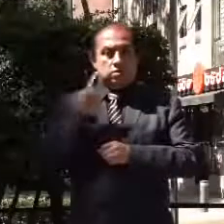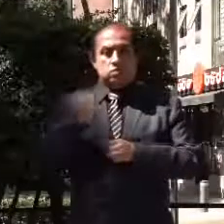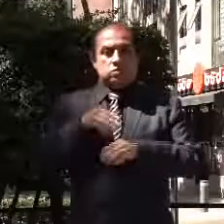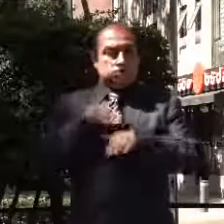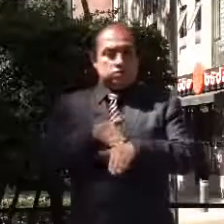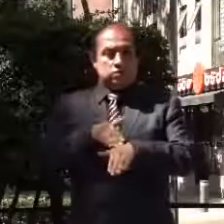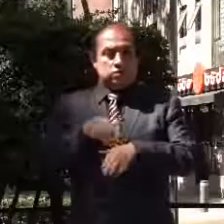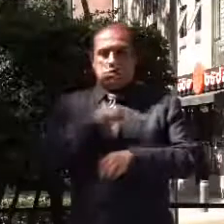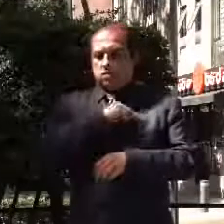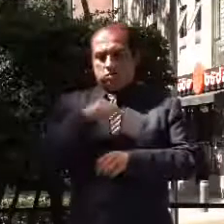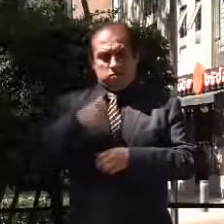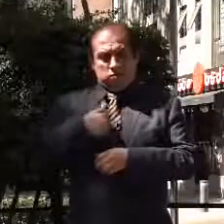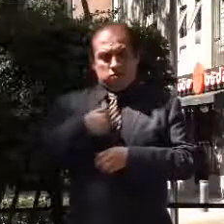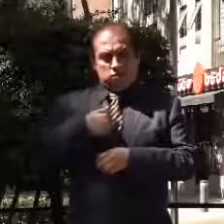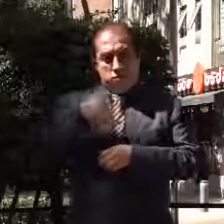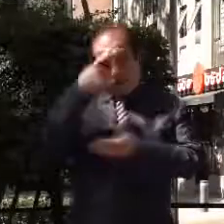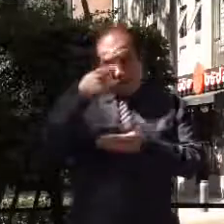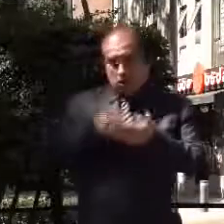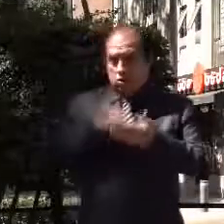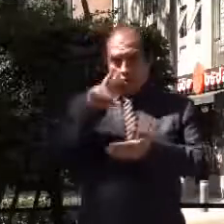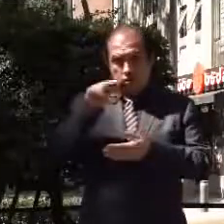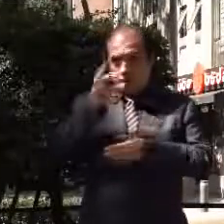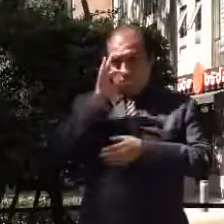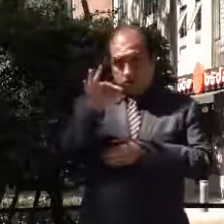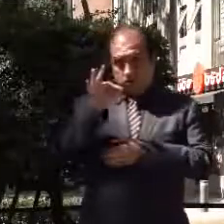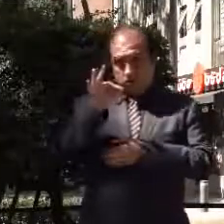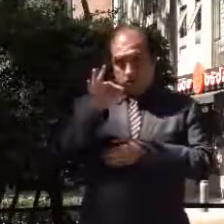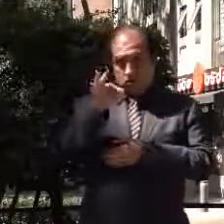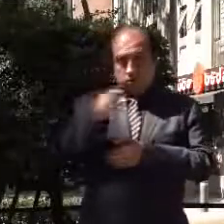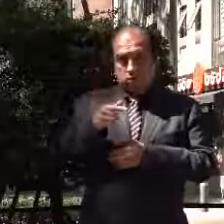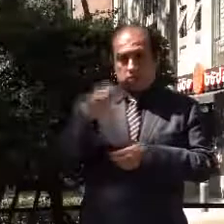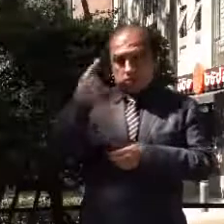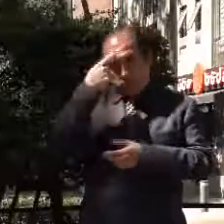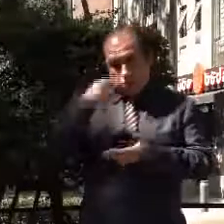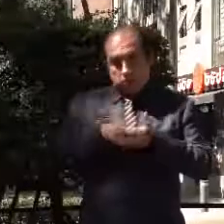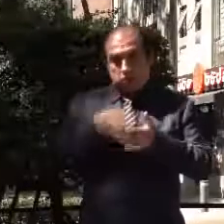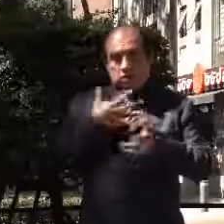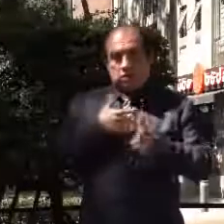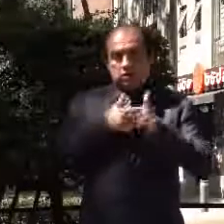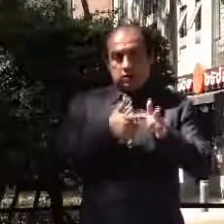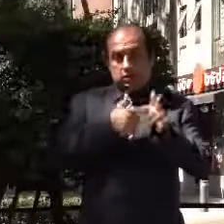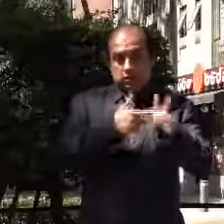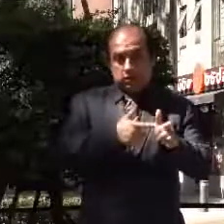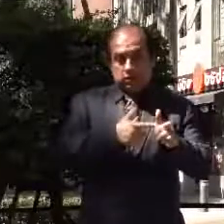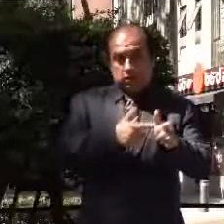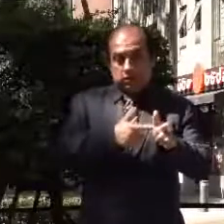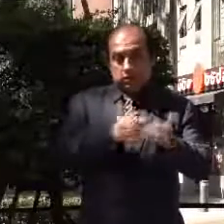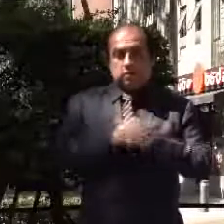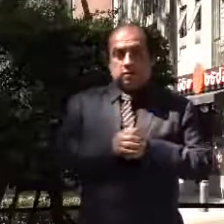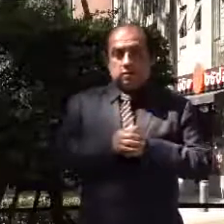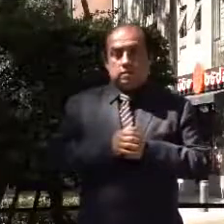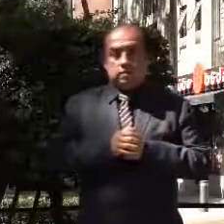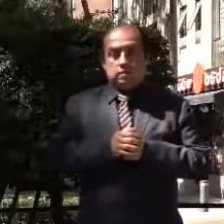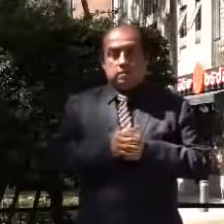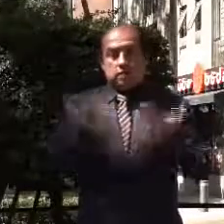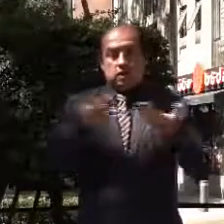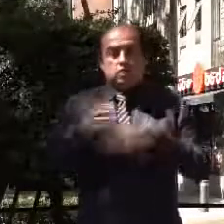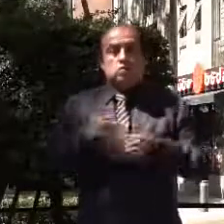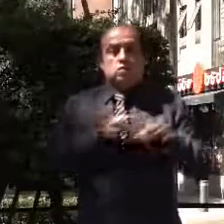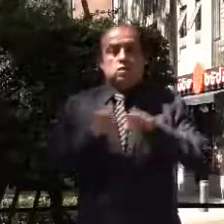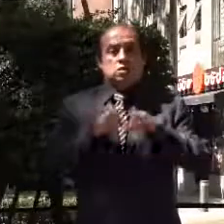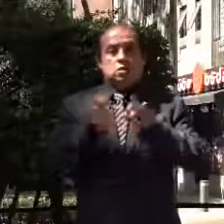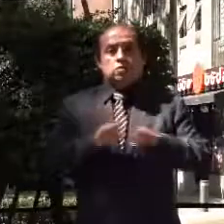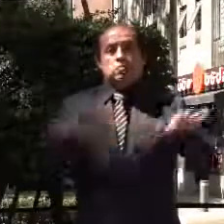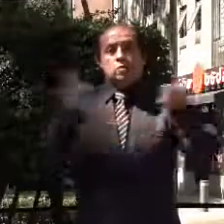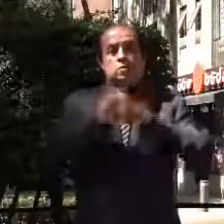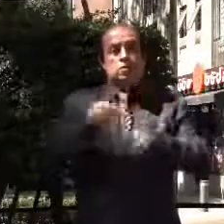hemos fallado, yo creo que más bien hay que seguir insistiendo. Creo que se ha hecho un trabajo muy importante de las alcaldías, porque las